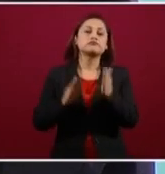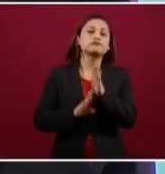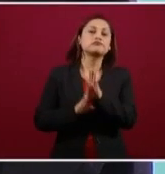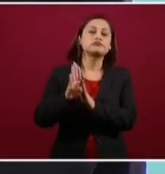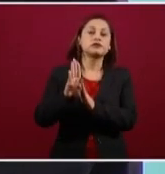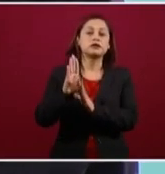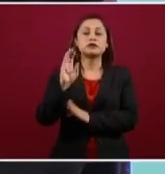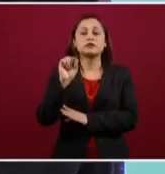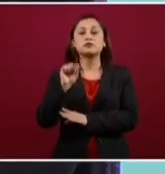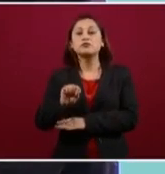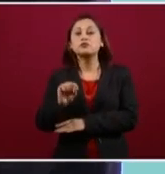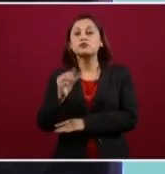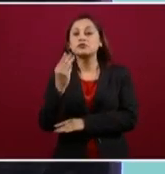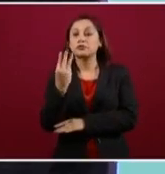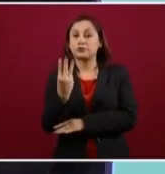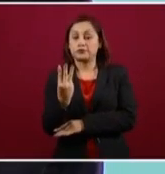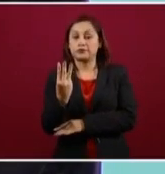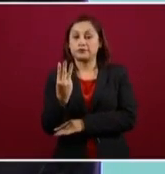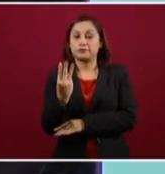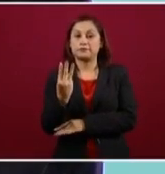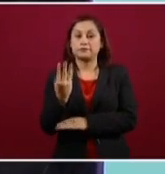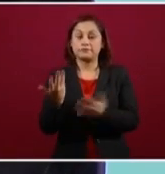no solo con relación